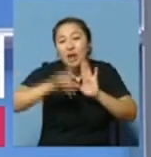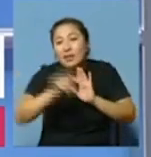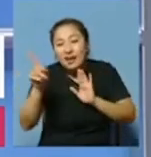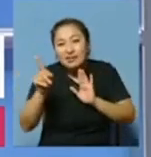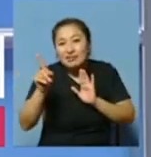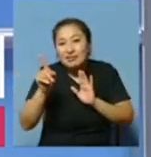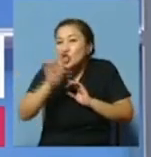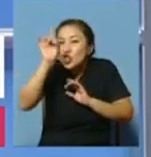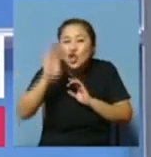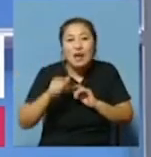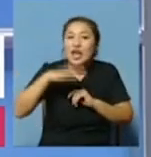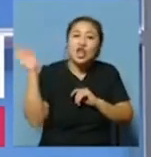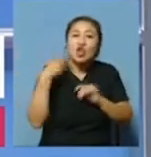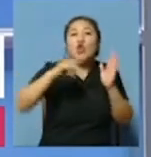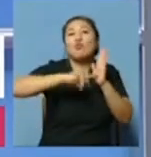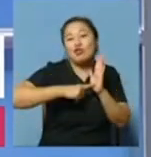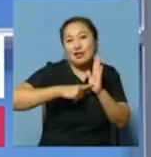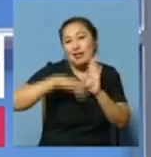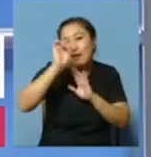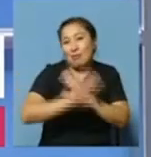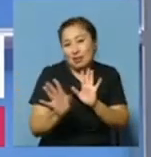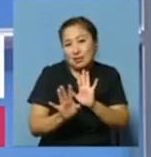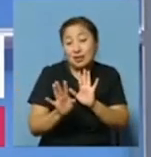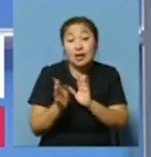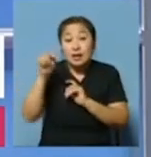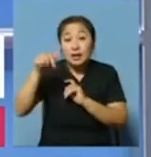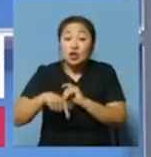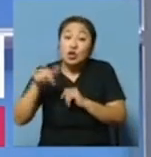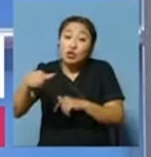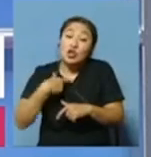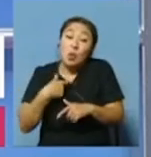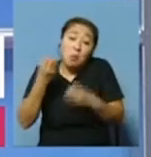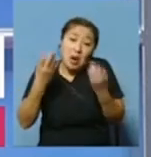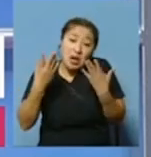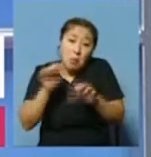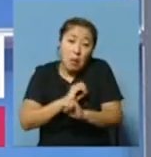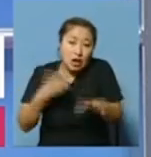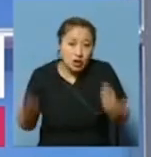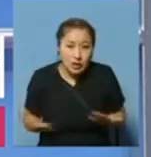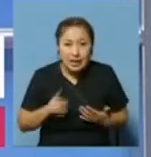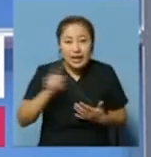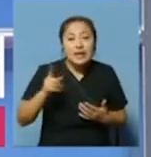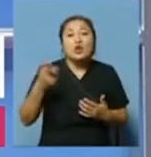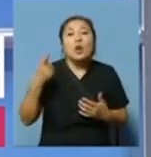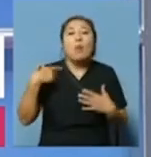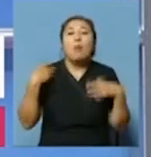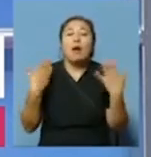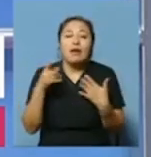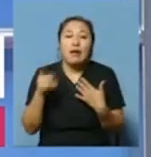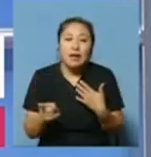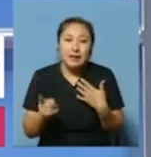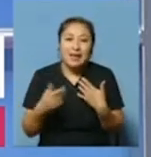es la nuestra porque todos los demás son de buenos aires yo no digo que eso sea bueno o malo eso a mí me permite